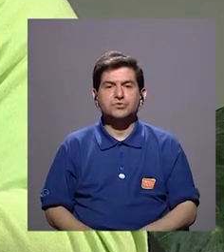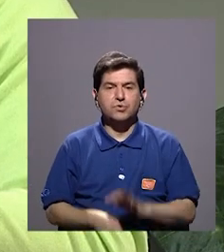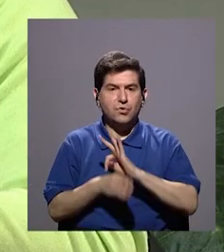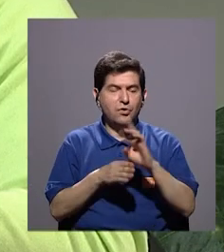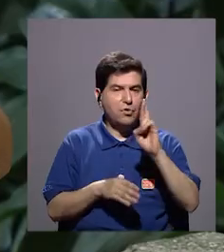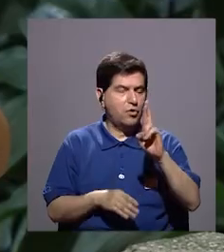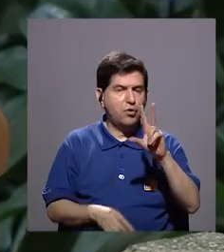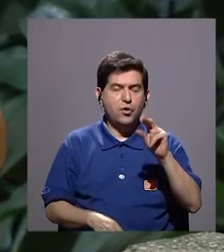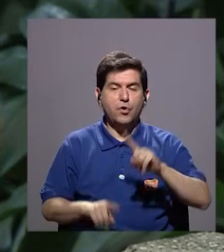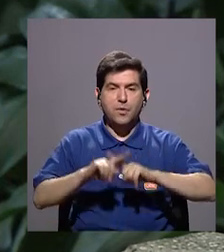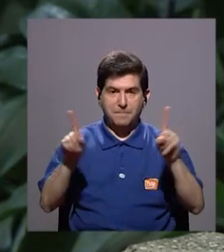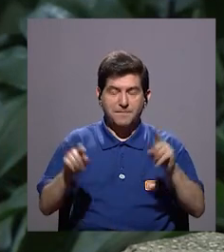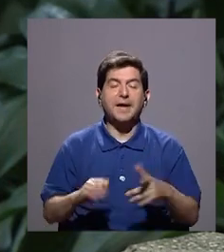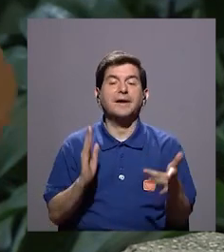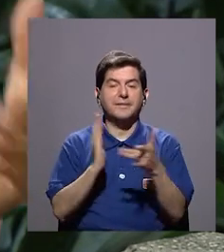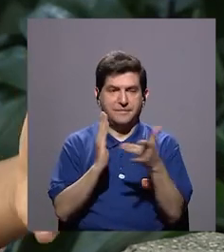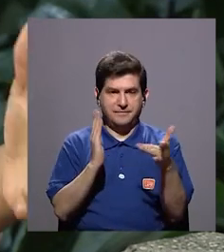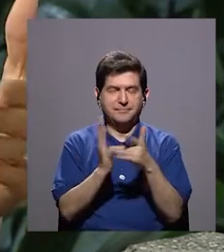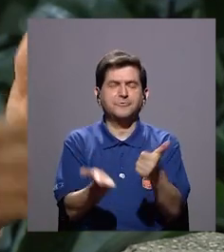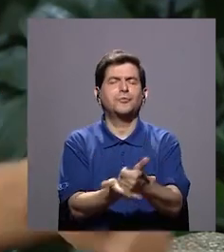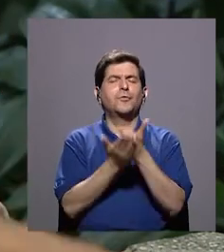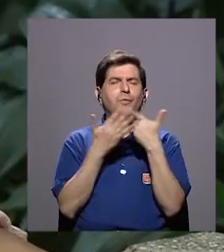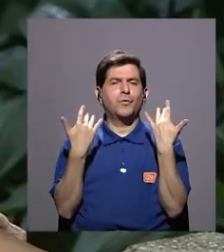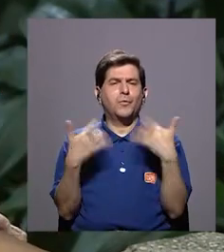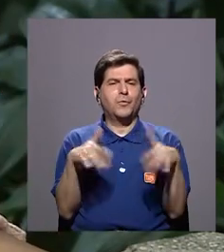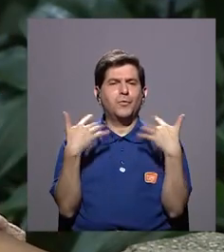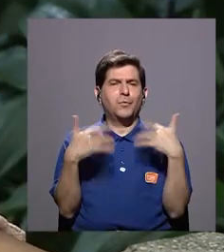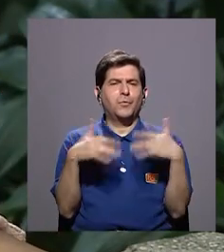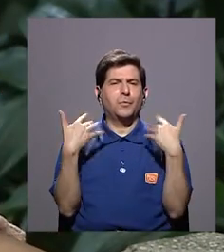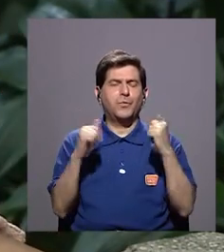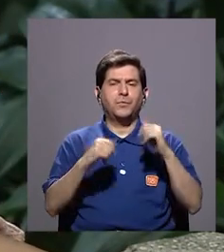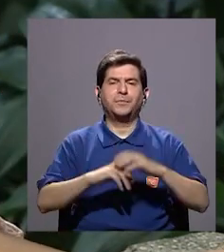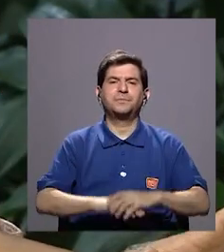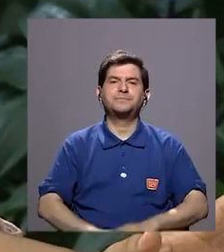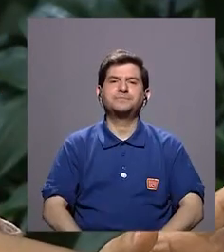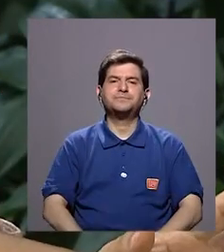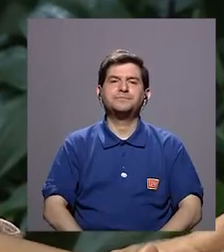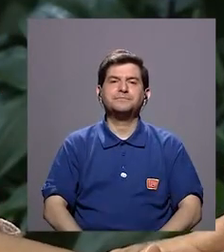Reiki, pero Reiki fue una técnica que me ayudó muchísimo.